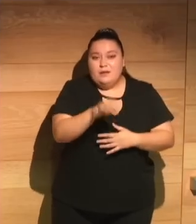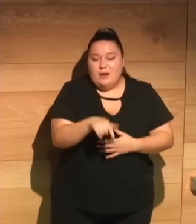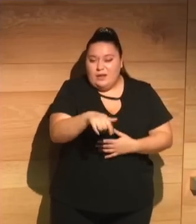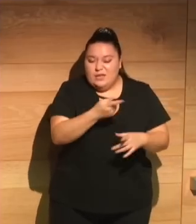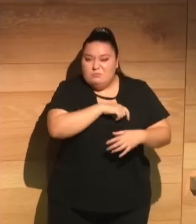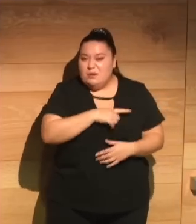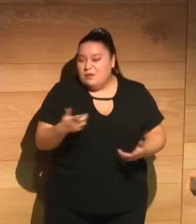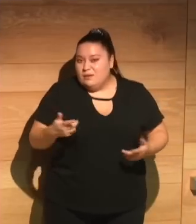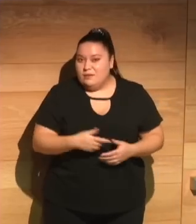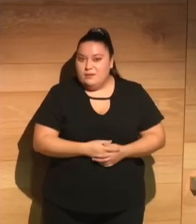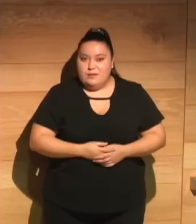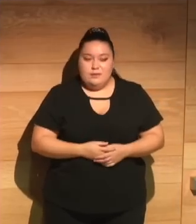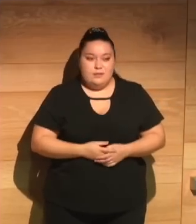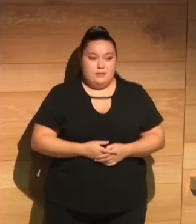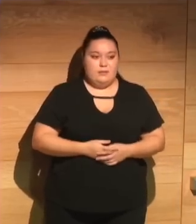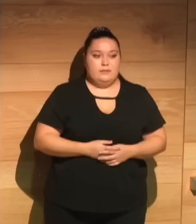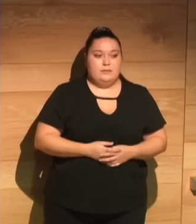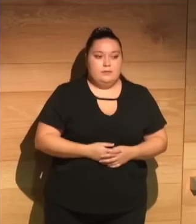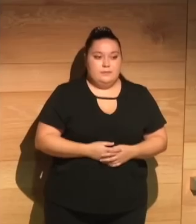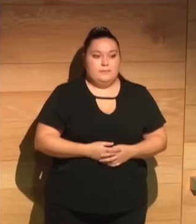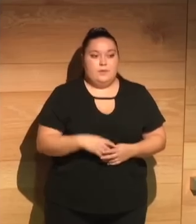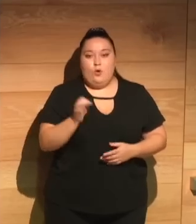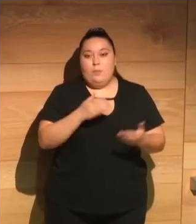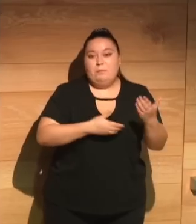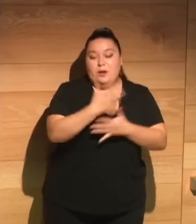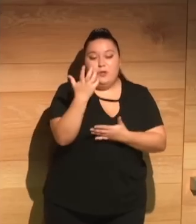España? Ese momento, Javi, de consultar la cartelera en el periódico.